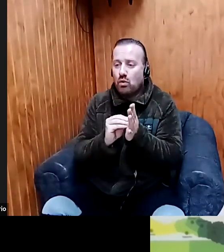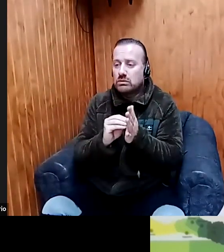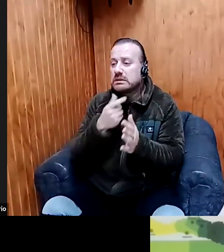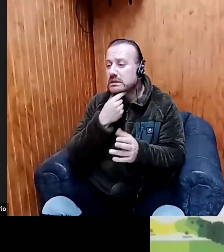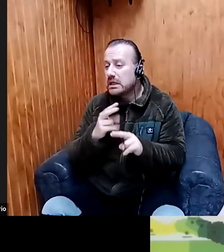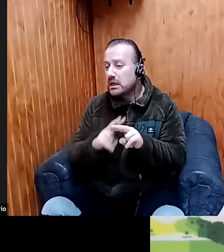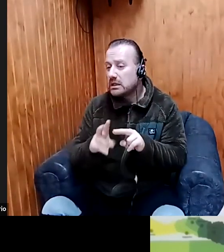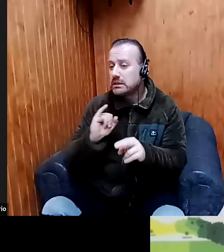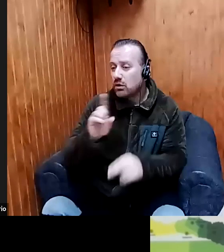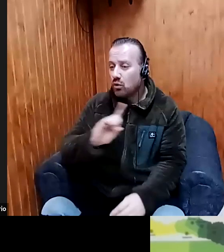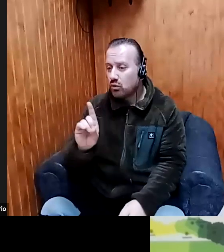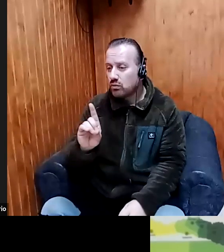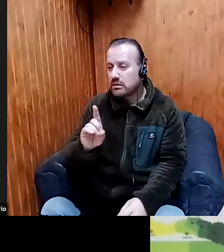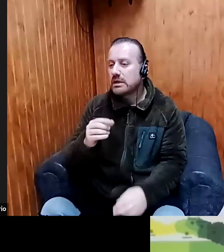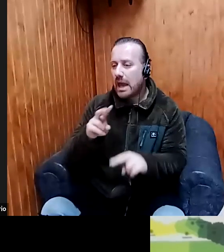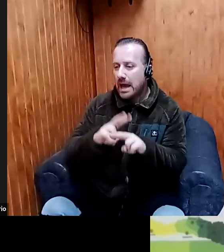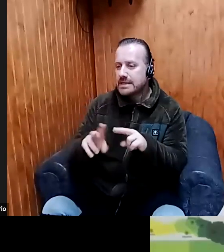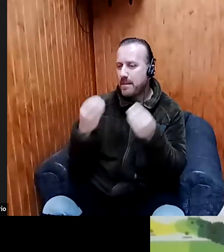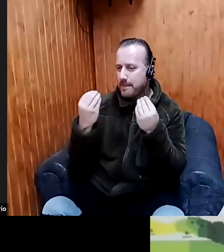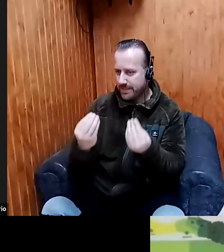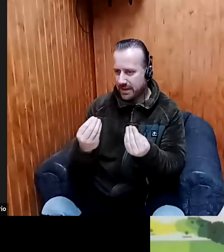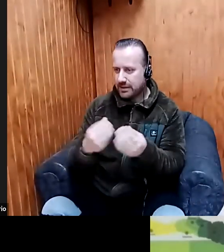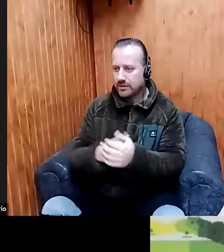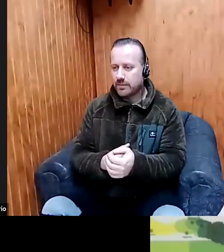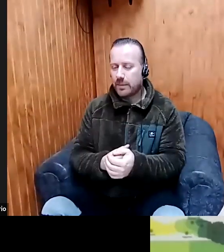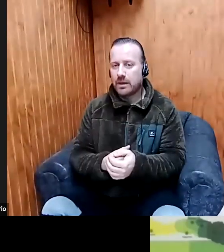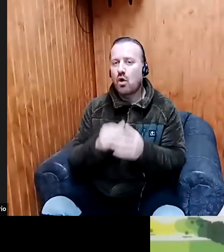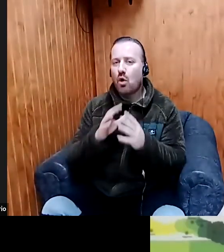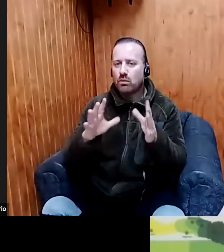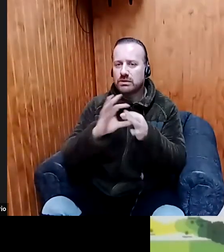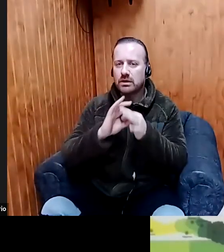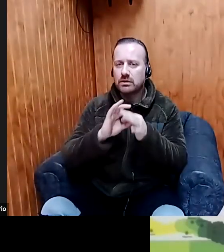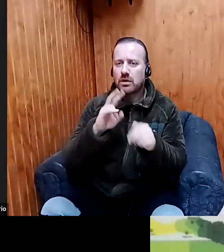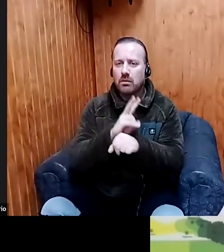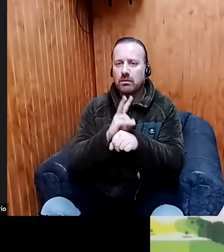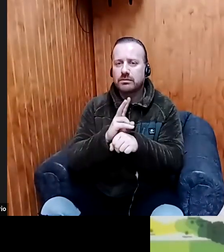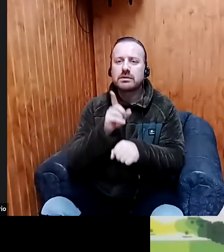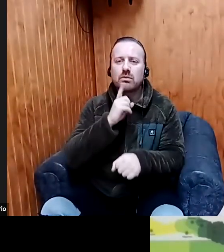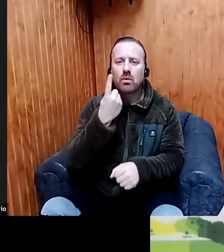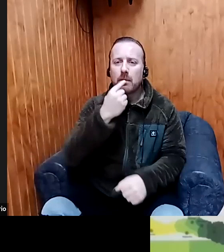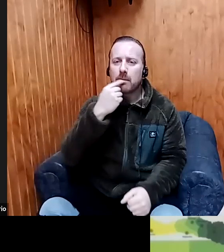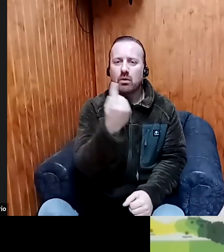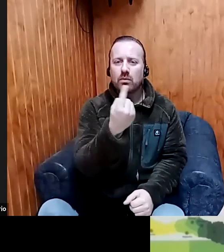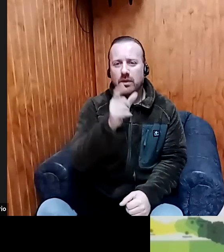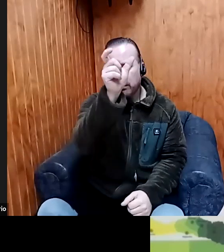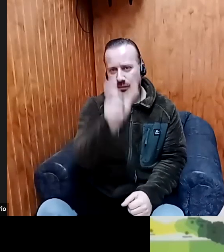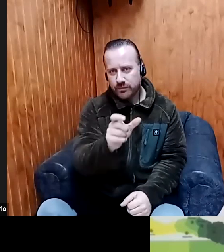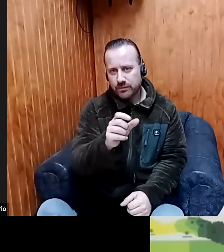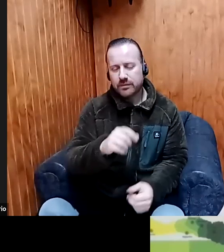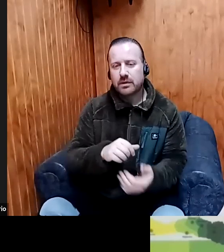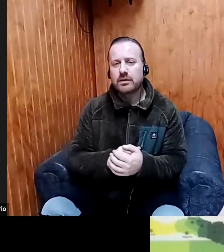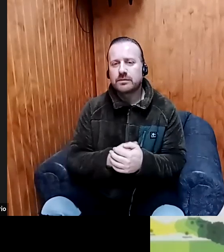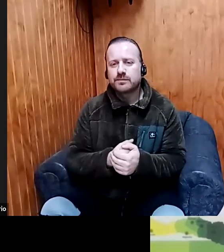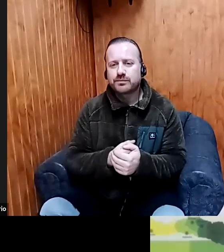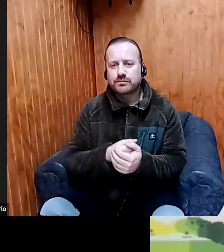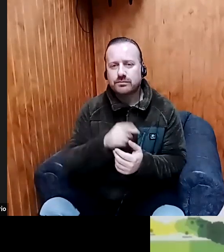lo mejor posible. Bueno, muchas gracias, profesor. Tenemos una pregunta de Sebastián Díez.